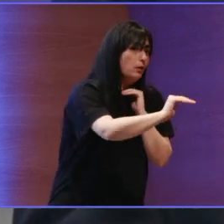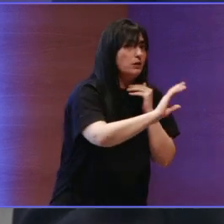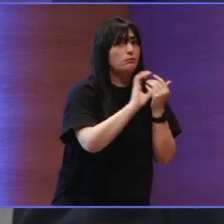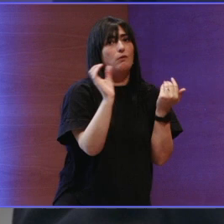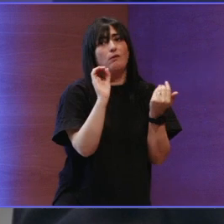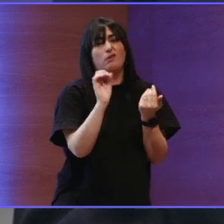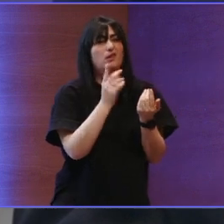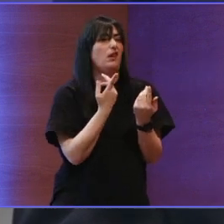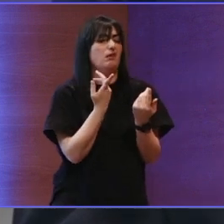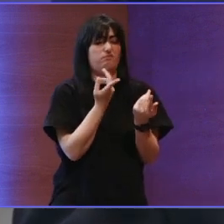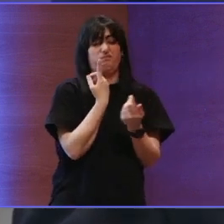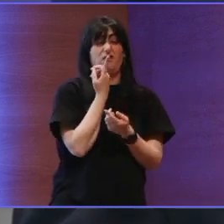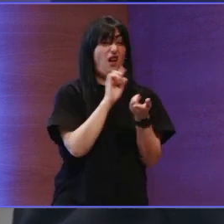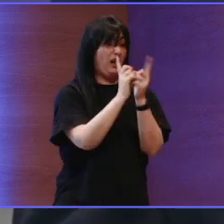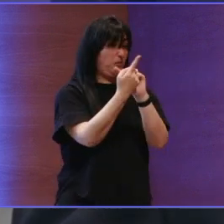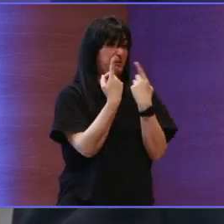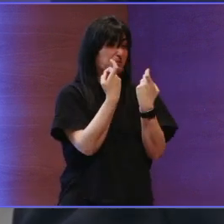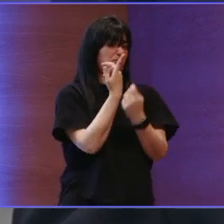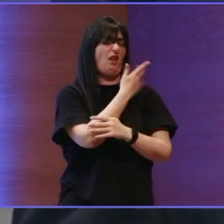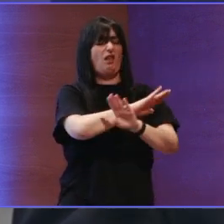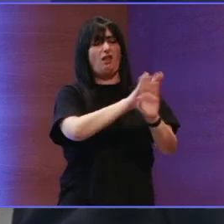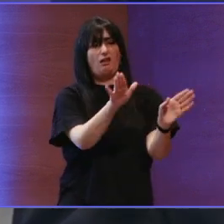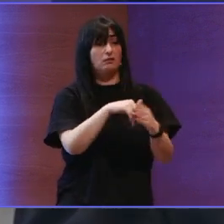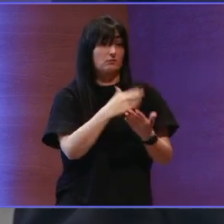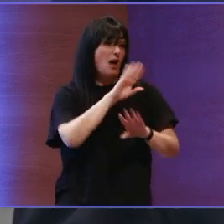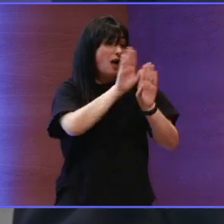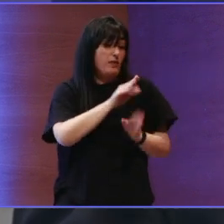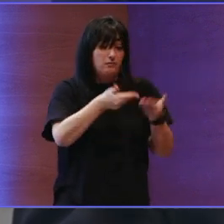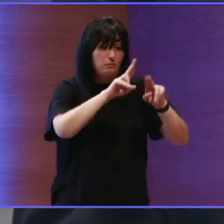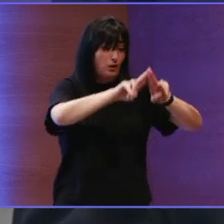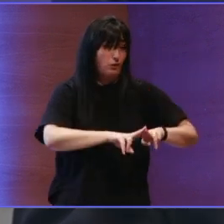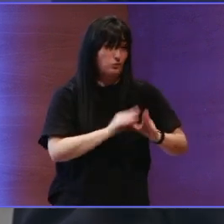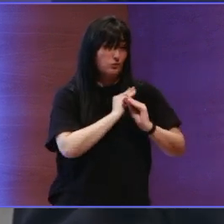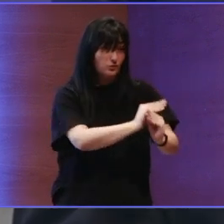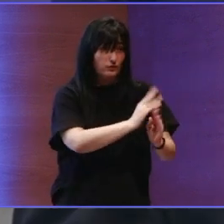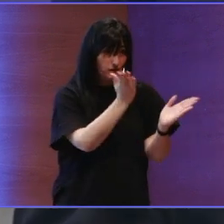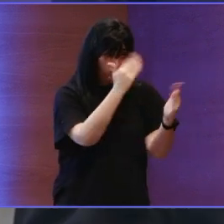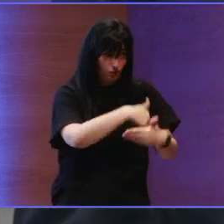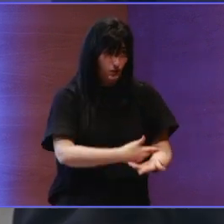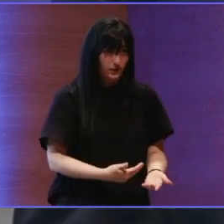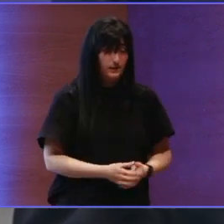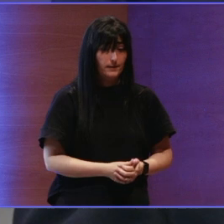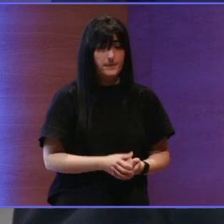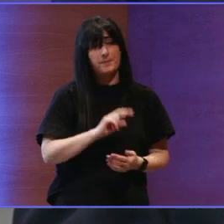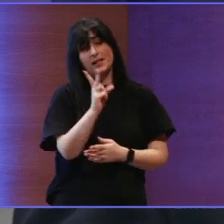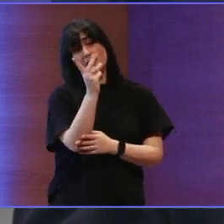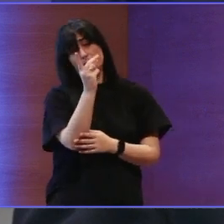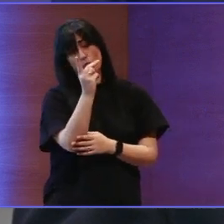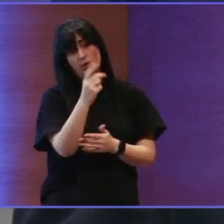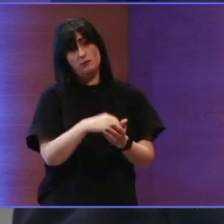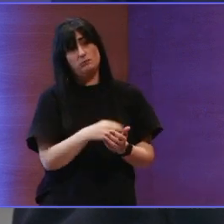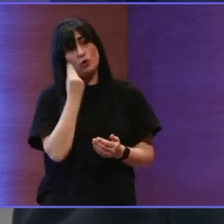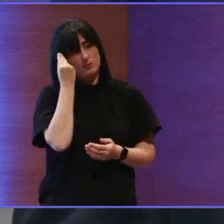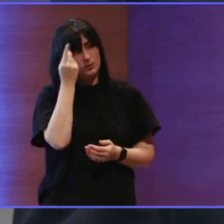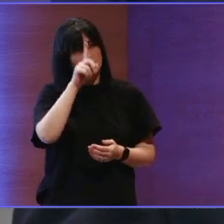necesidad de cambiar Pues muchas veces la evaluación No no es suficiente y la segunda A mí también me da una impresión de que deberíamos oí y un poco